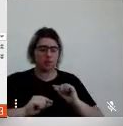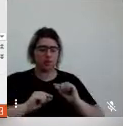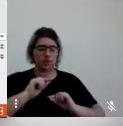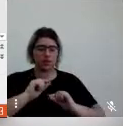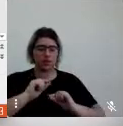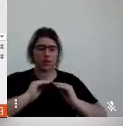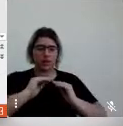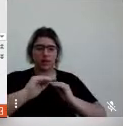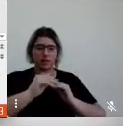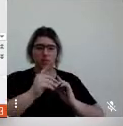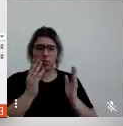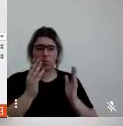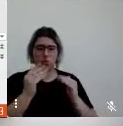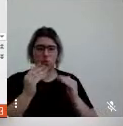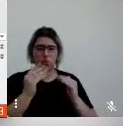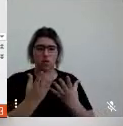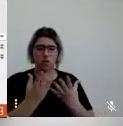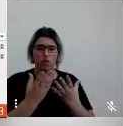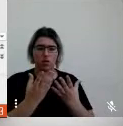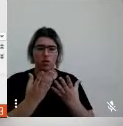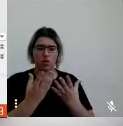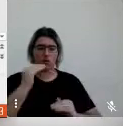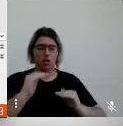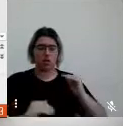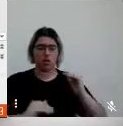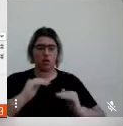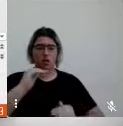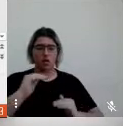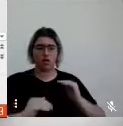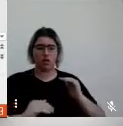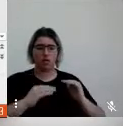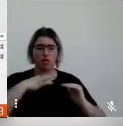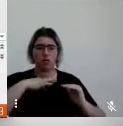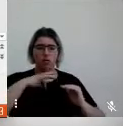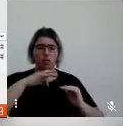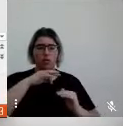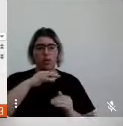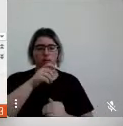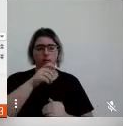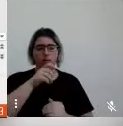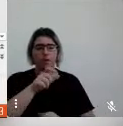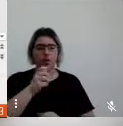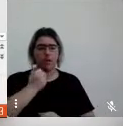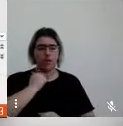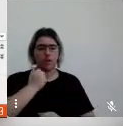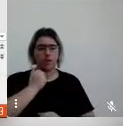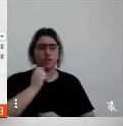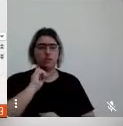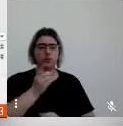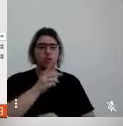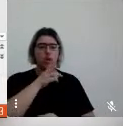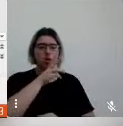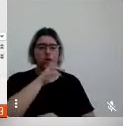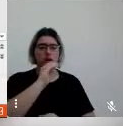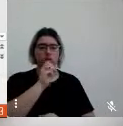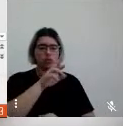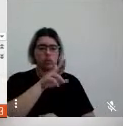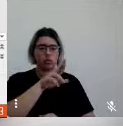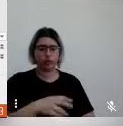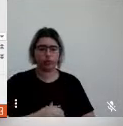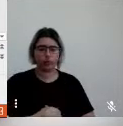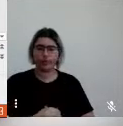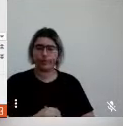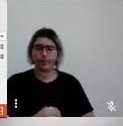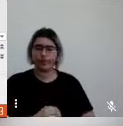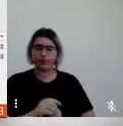de firmicutes en el intestino, solo se va a alimentar de los hidratos de carbono, ¿vale? Y eso va a